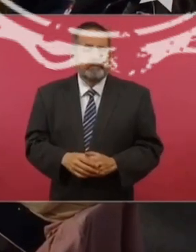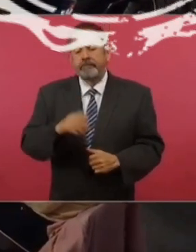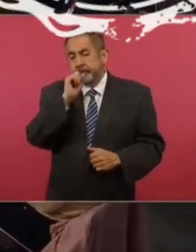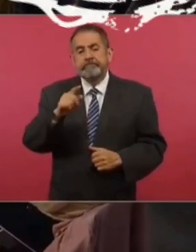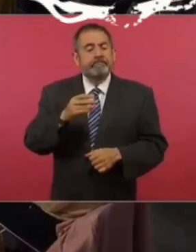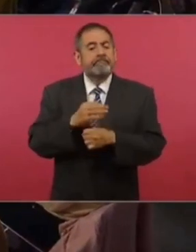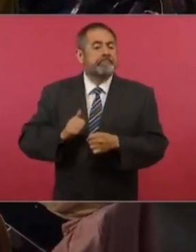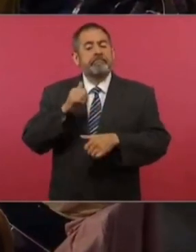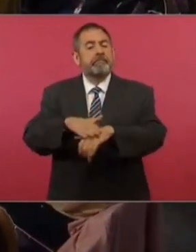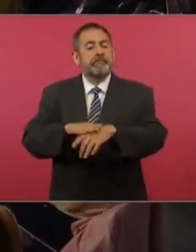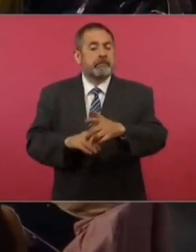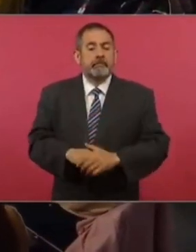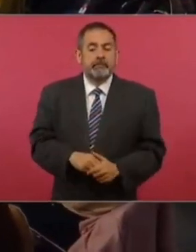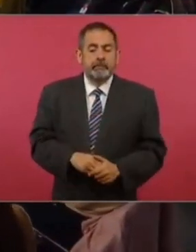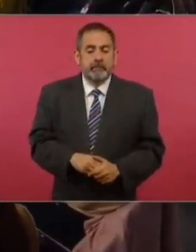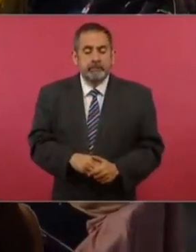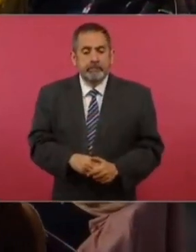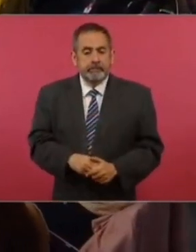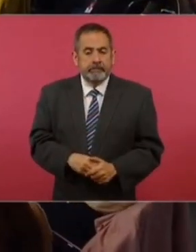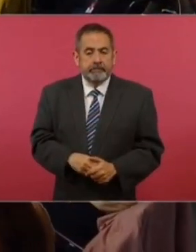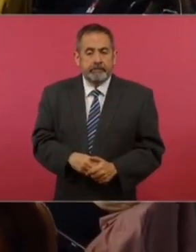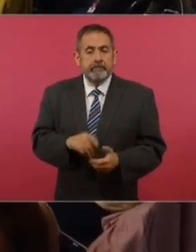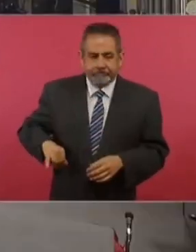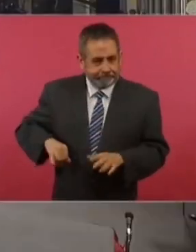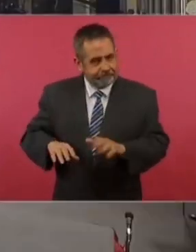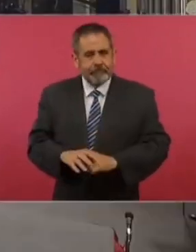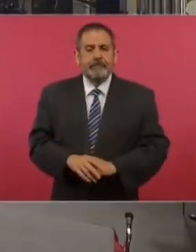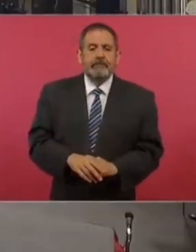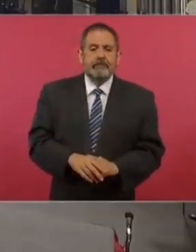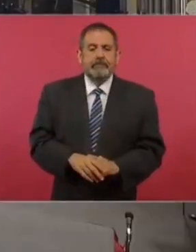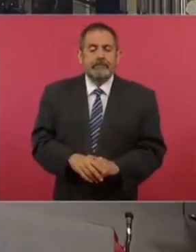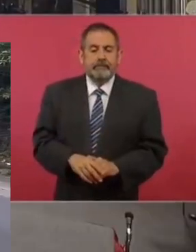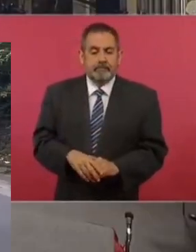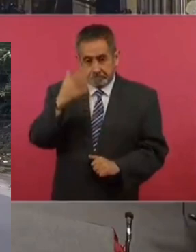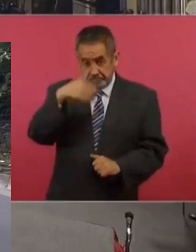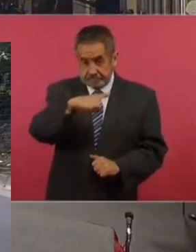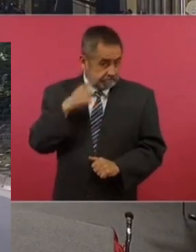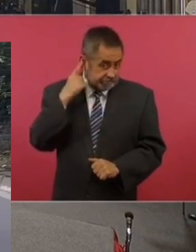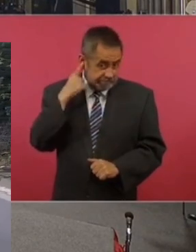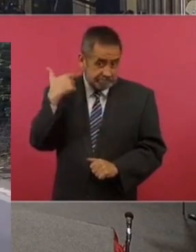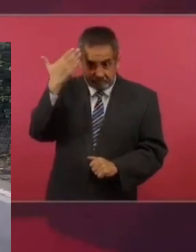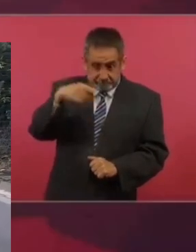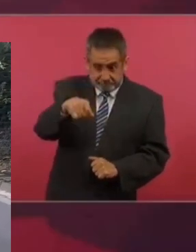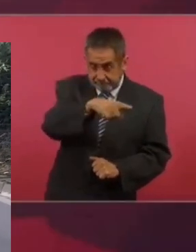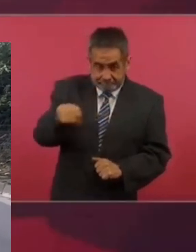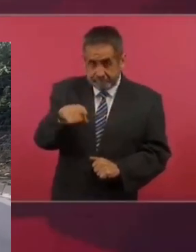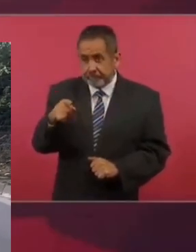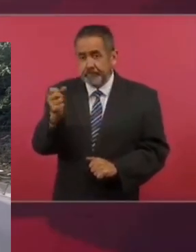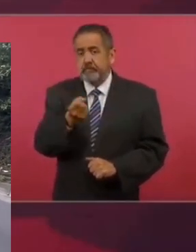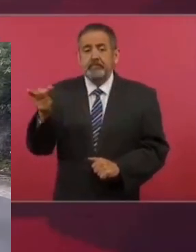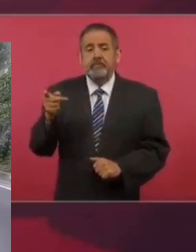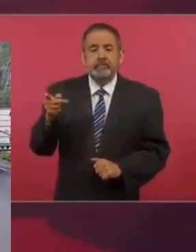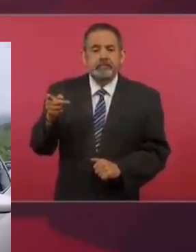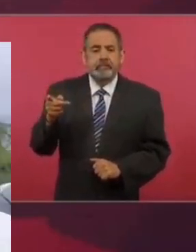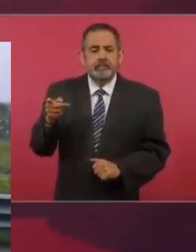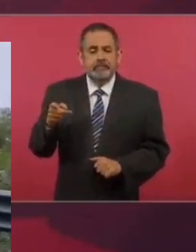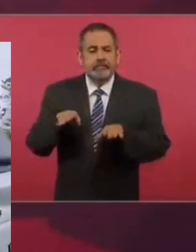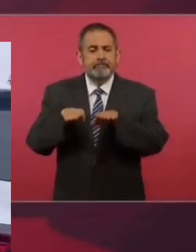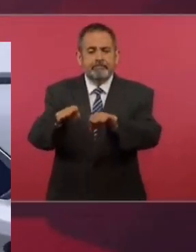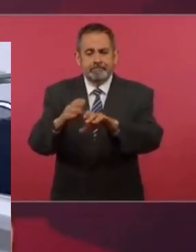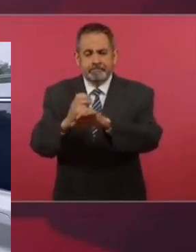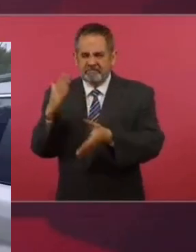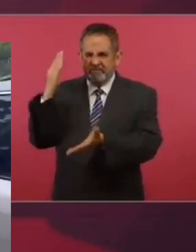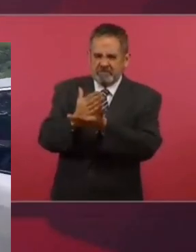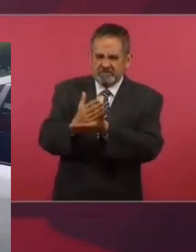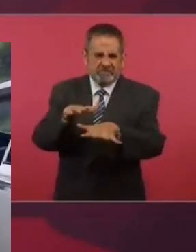y también aprovechar lo de Veracruz. ¿Se enteraron de unos bloqueos de carretera para